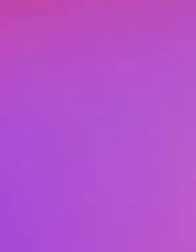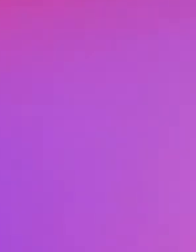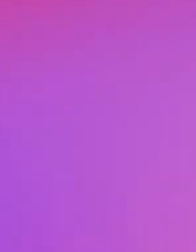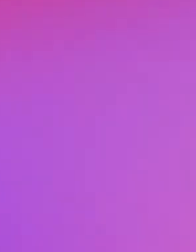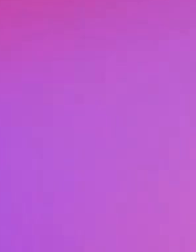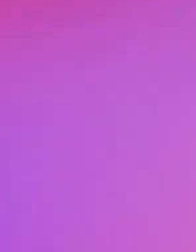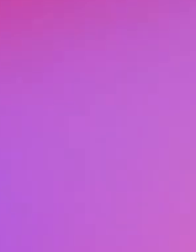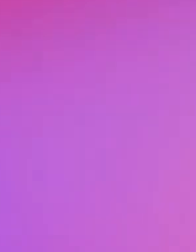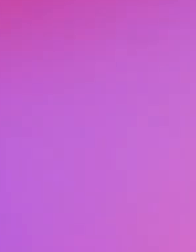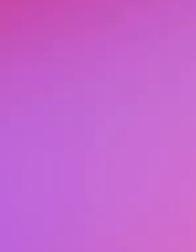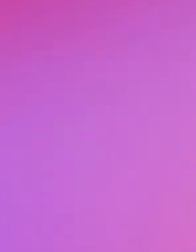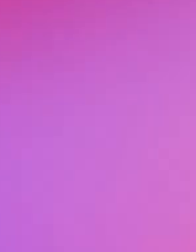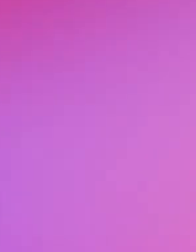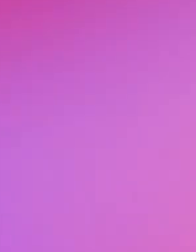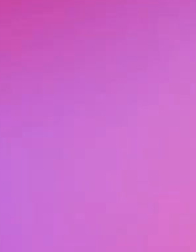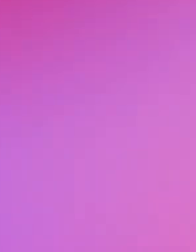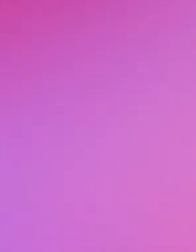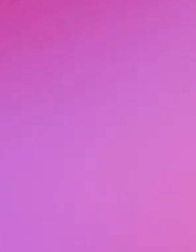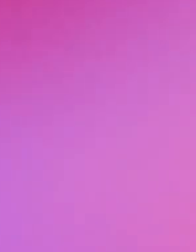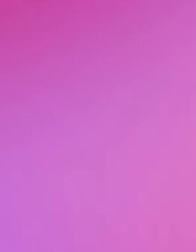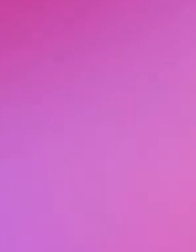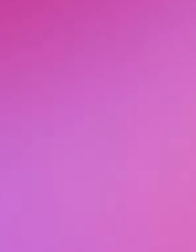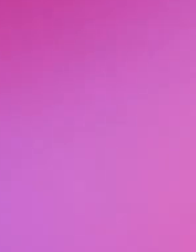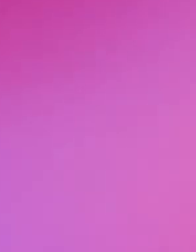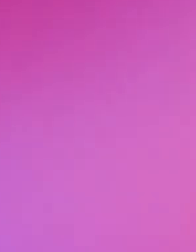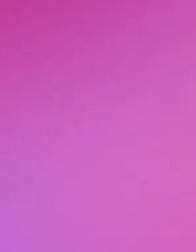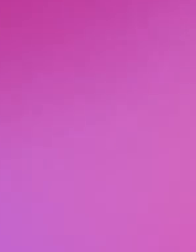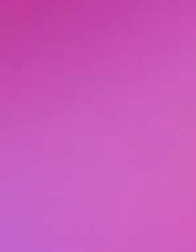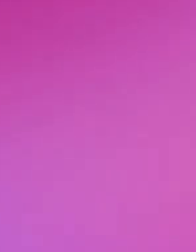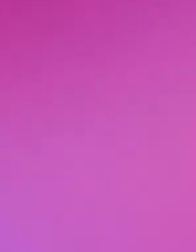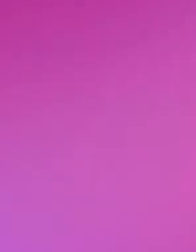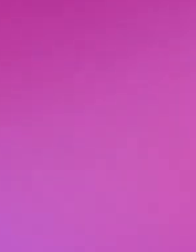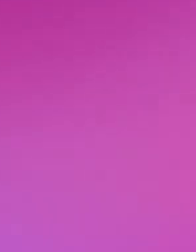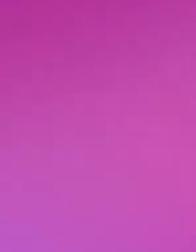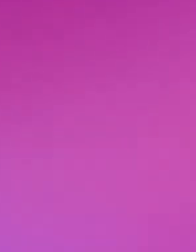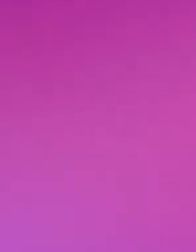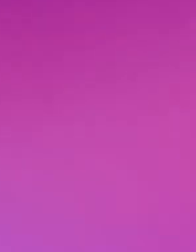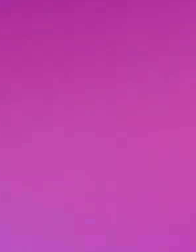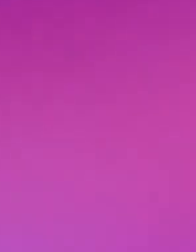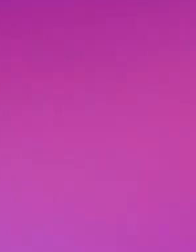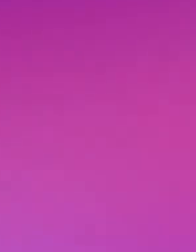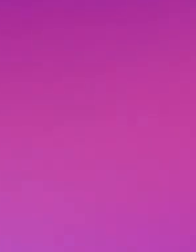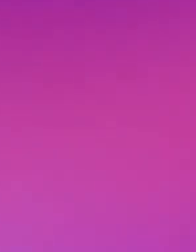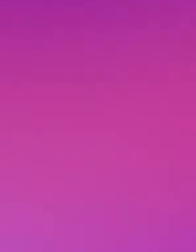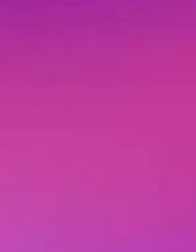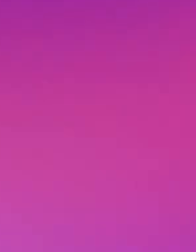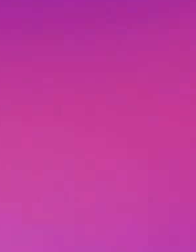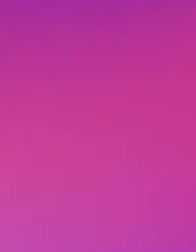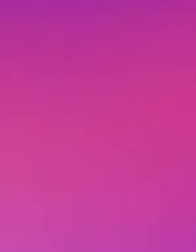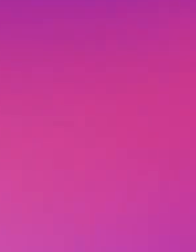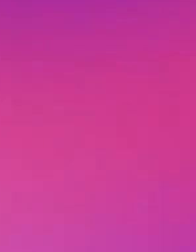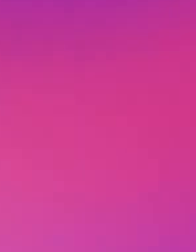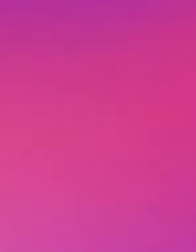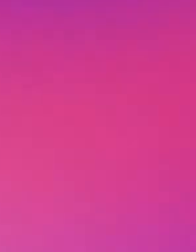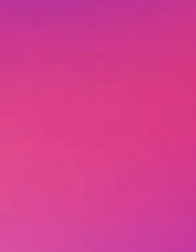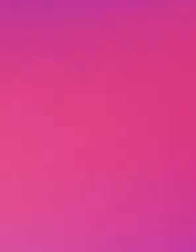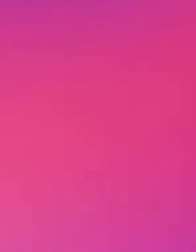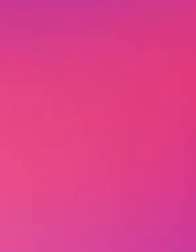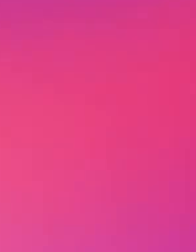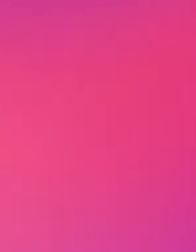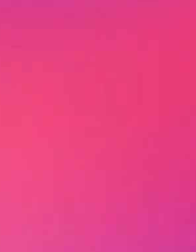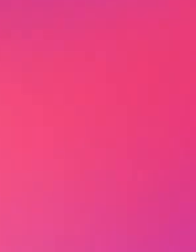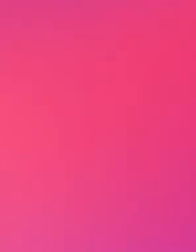o necesitas ayuda, llama al Centro de Apoyo Pedagógico a Distancia. El número de teléfono para secundaria es